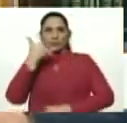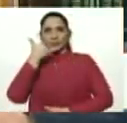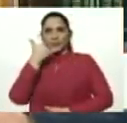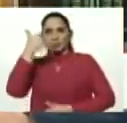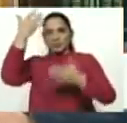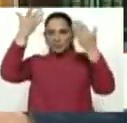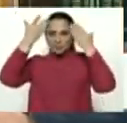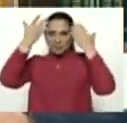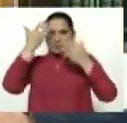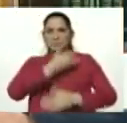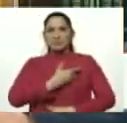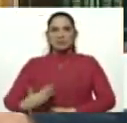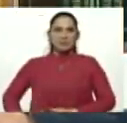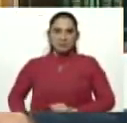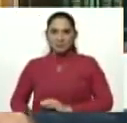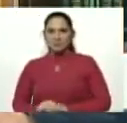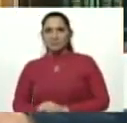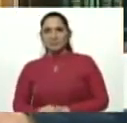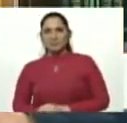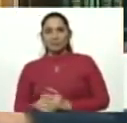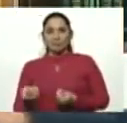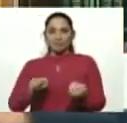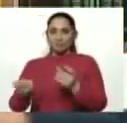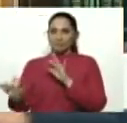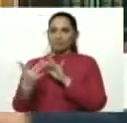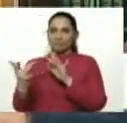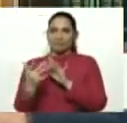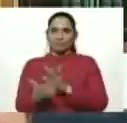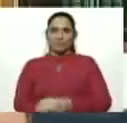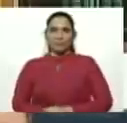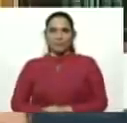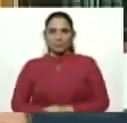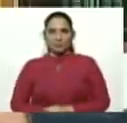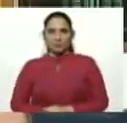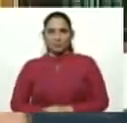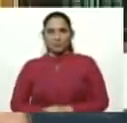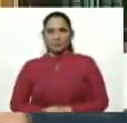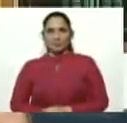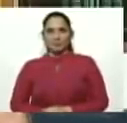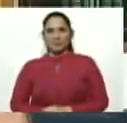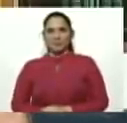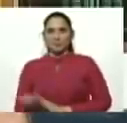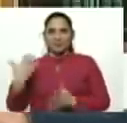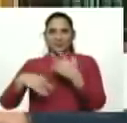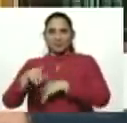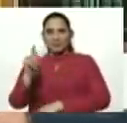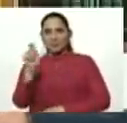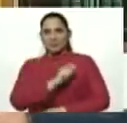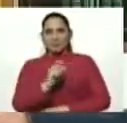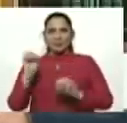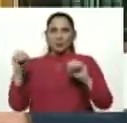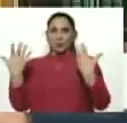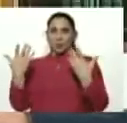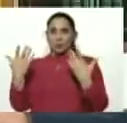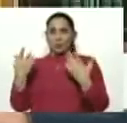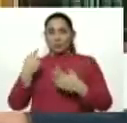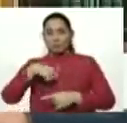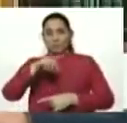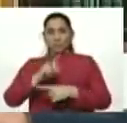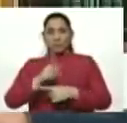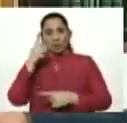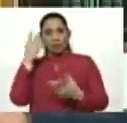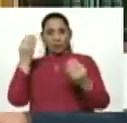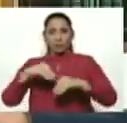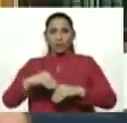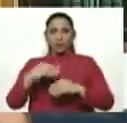Reyes, presidente, coordinación. Y hace un mes se logró el primer acuerdo de esta nueva etapa. Y ayer